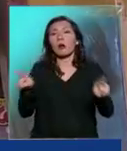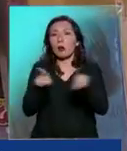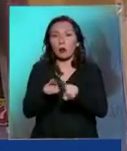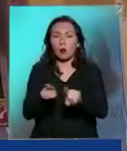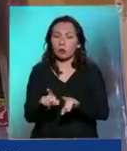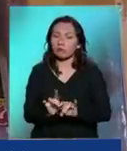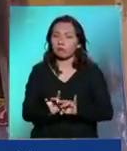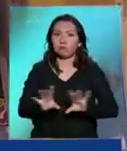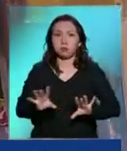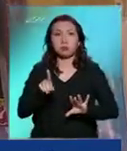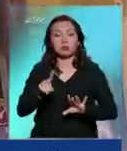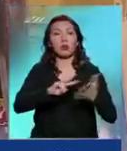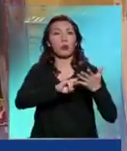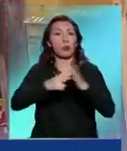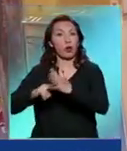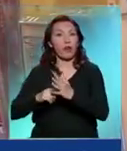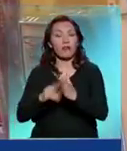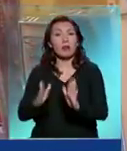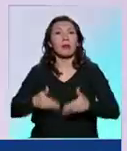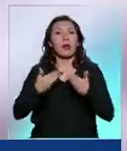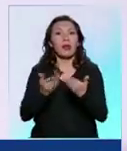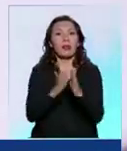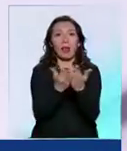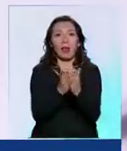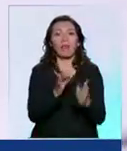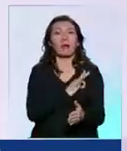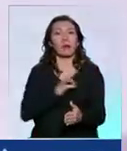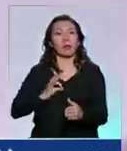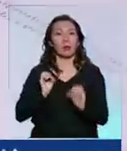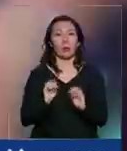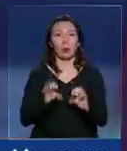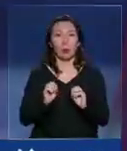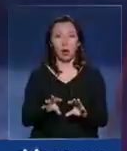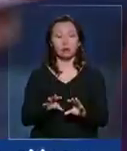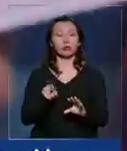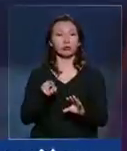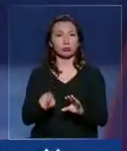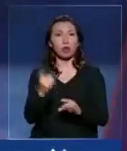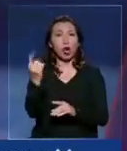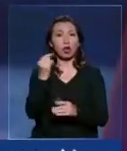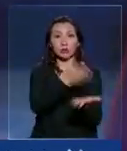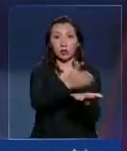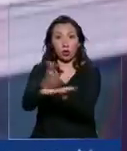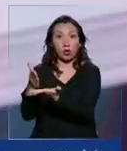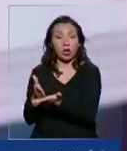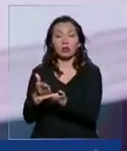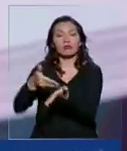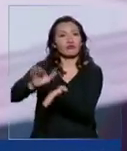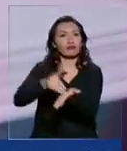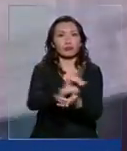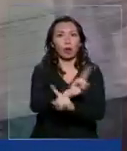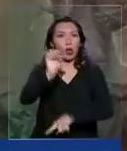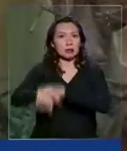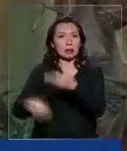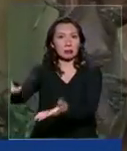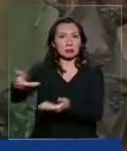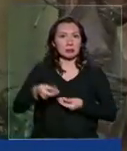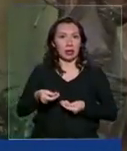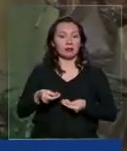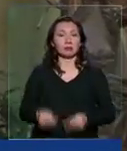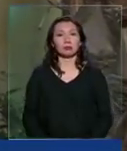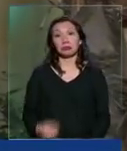igualmente grave, es el conflicto por la entrega de libros del Ministerio de Educación. 11 establecimientos los rechazaron. Yo lo